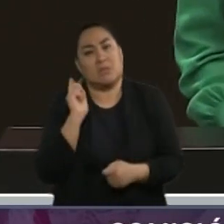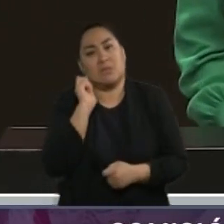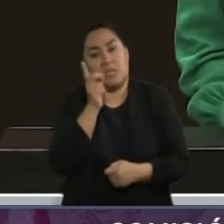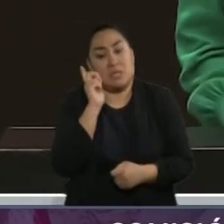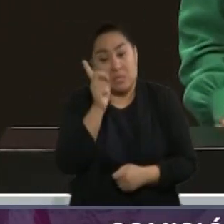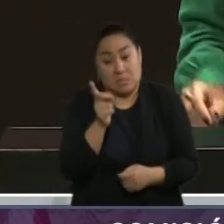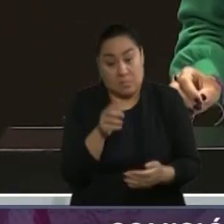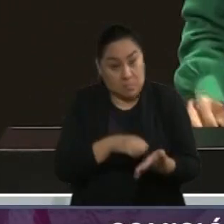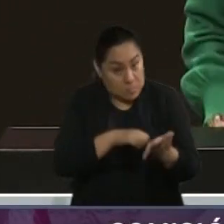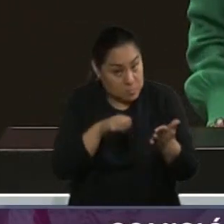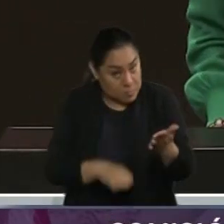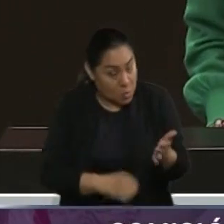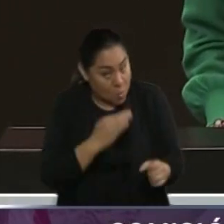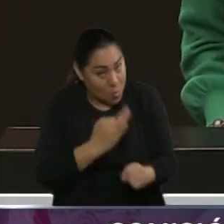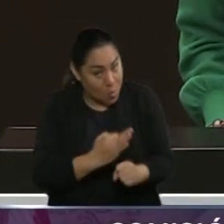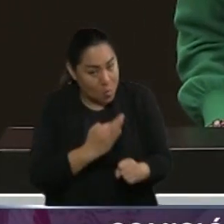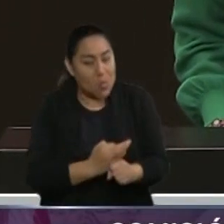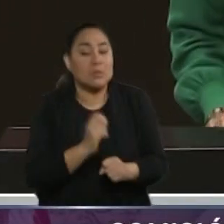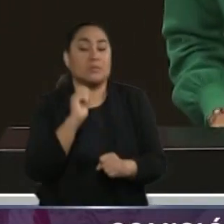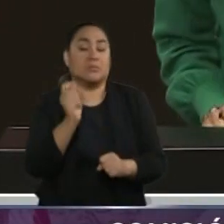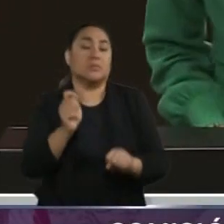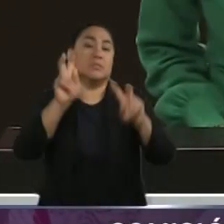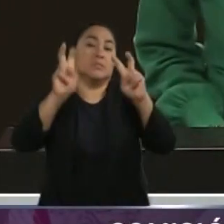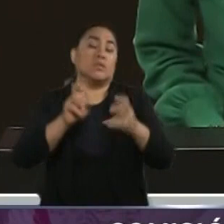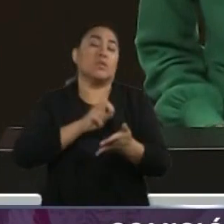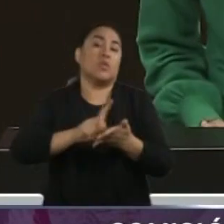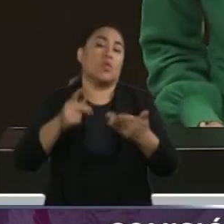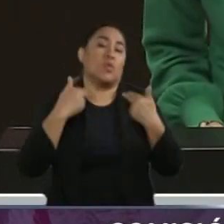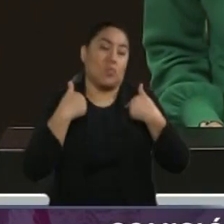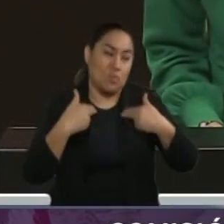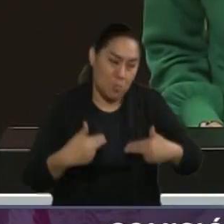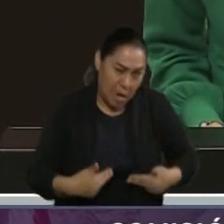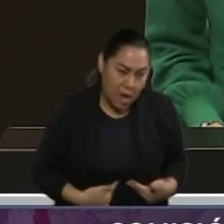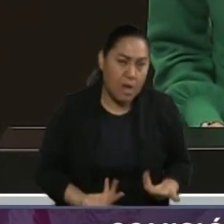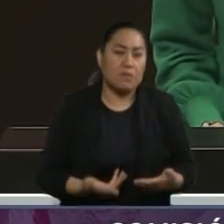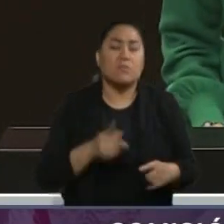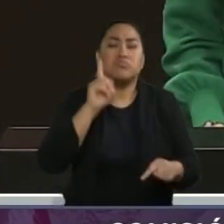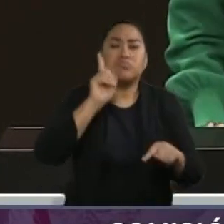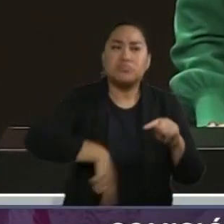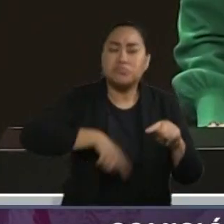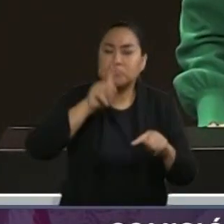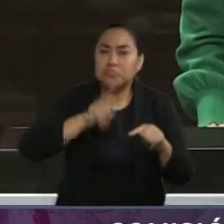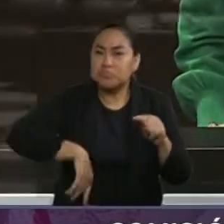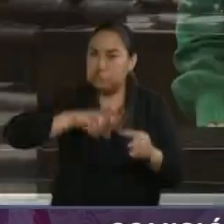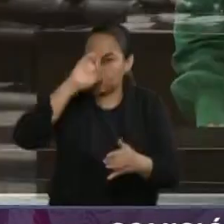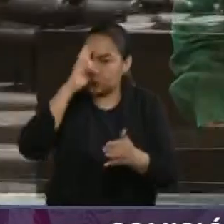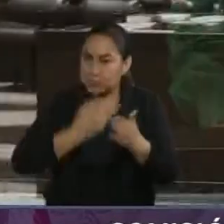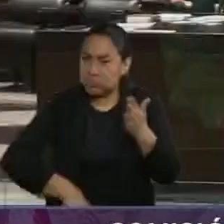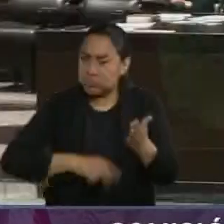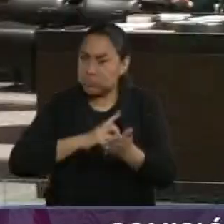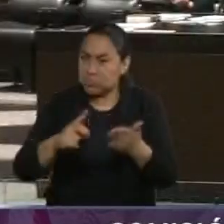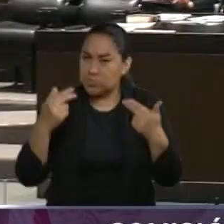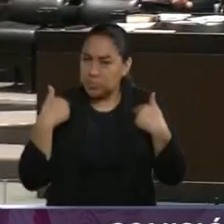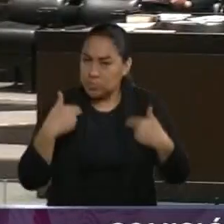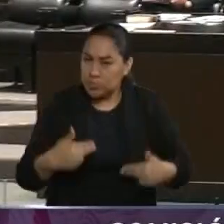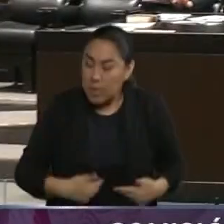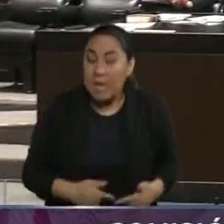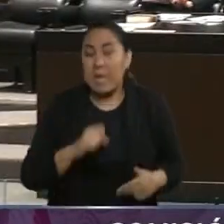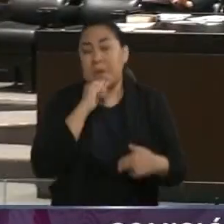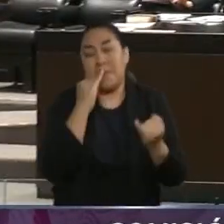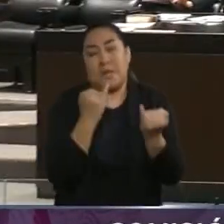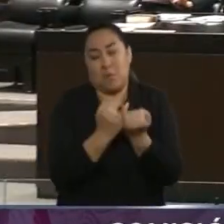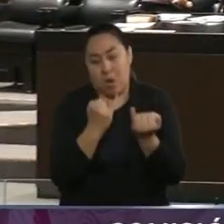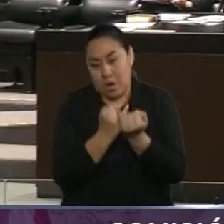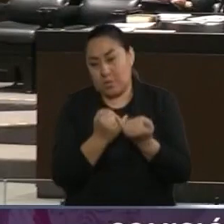presidenta los Derechos Humanos la violación a los mismos y el bloqueo para que la gente pueda